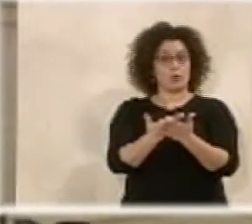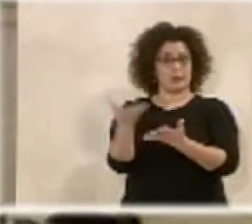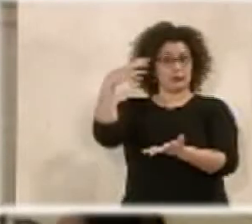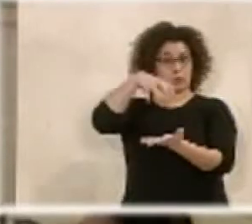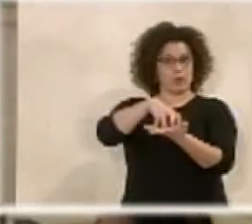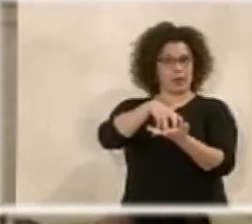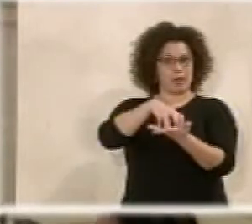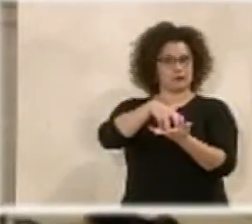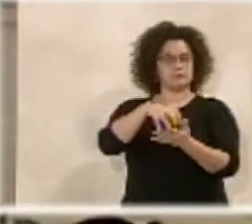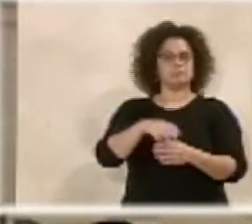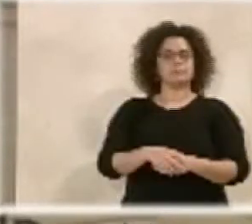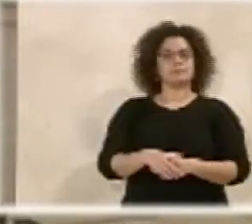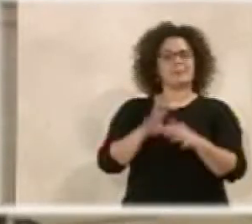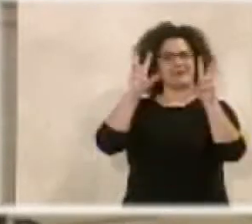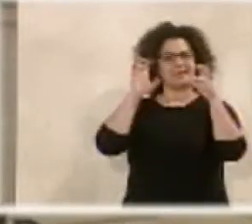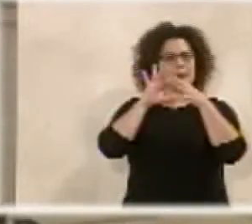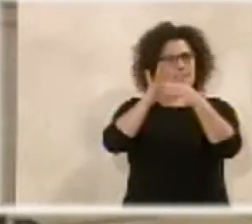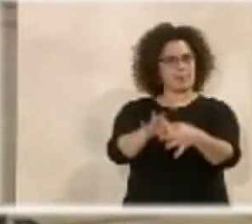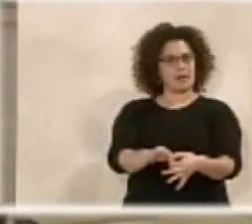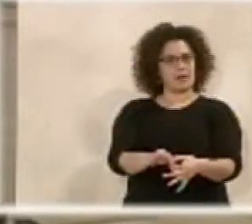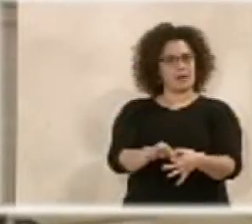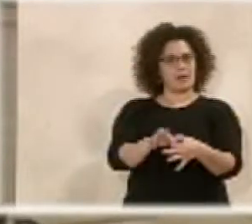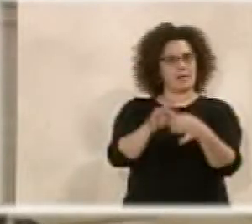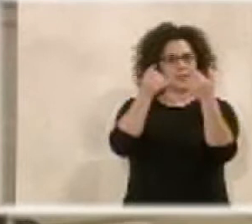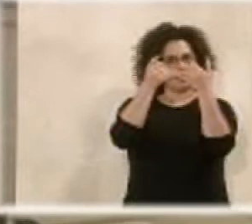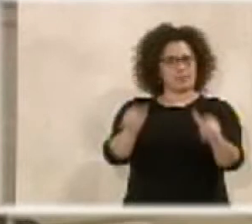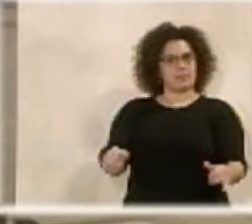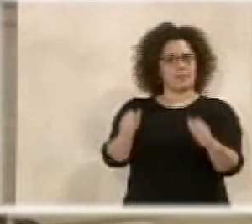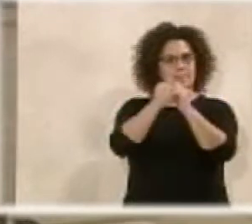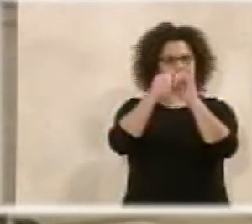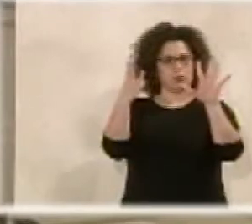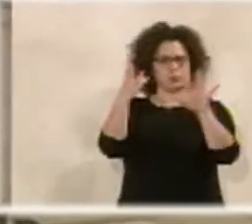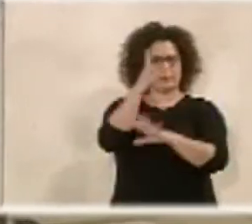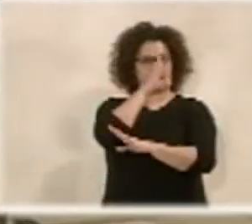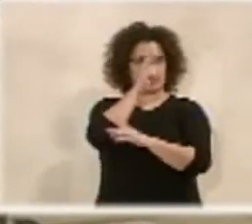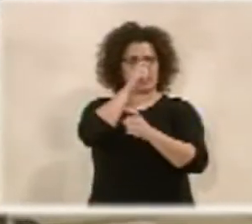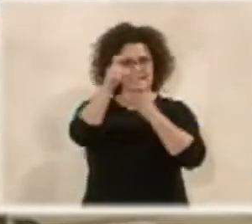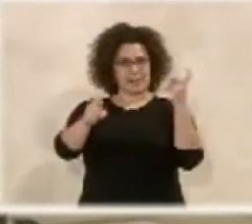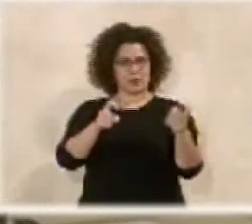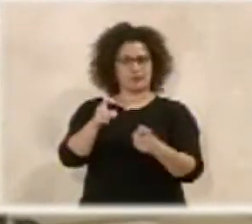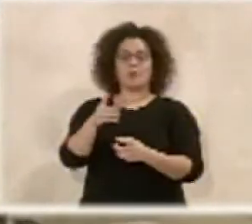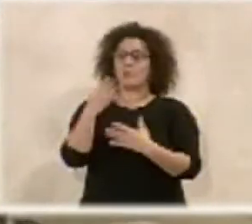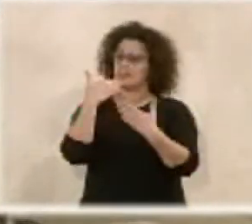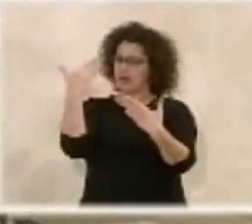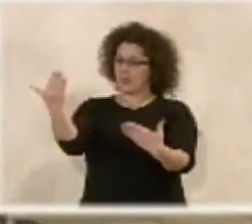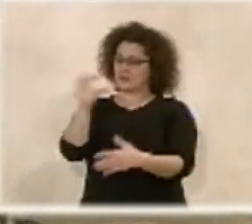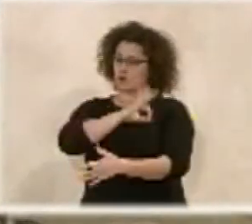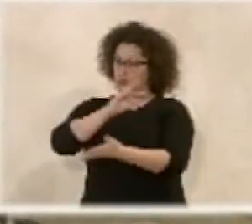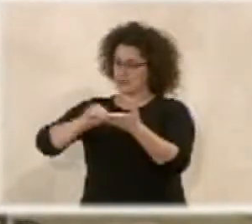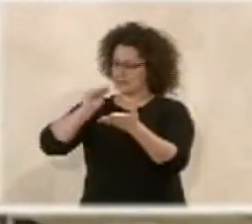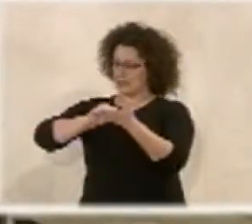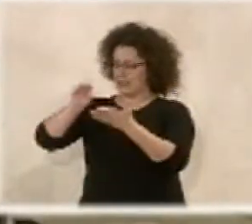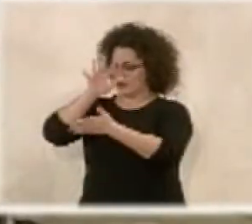institucional relativa a la celebración del aniversario del 28 de febrero. Muchas gracias, señor secretario. Pues proceda a leerla con